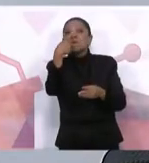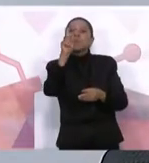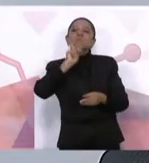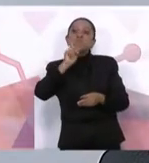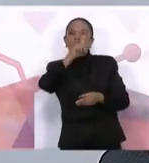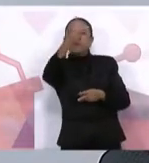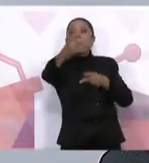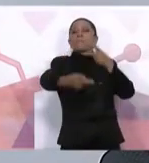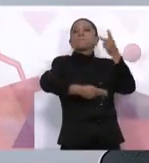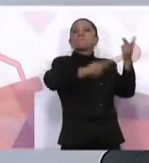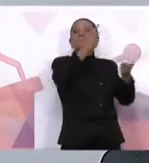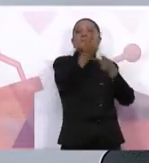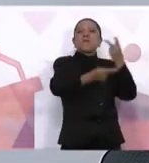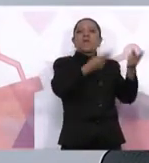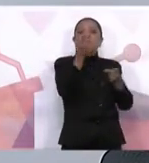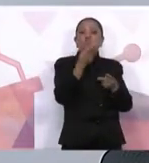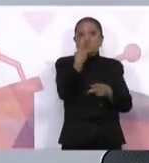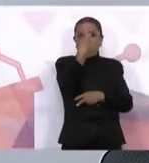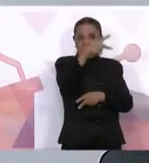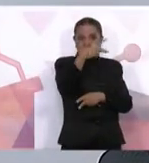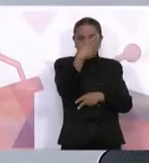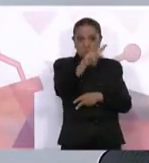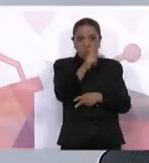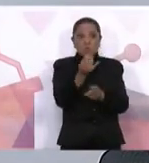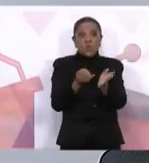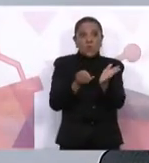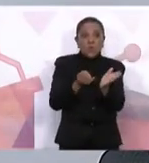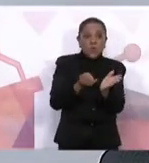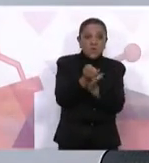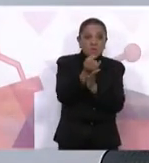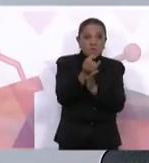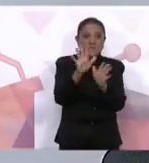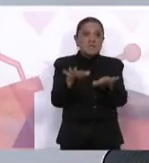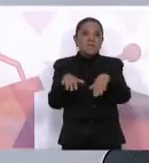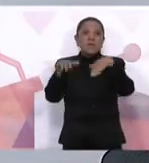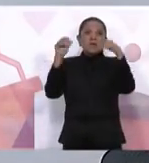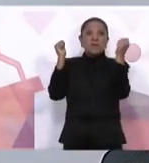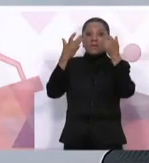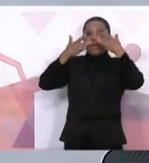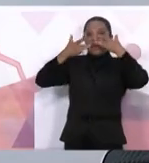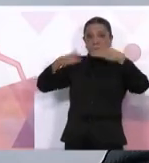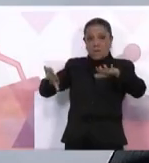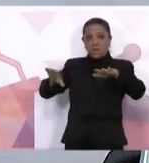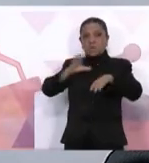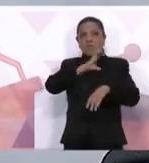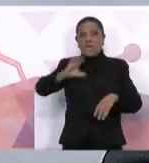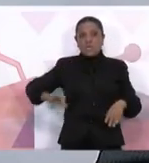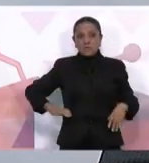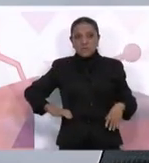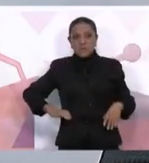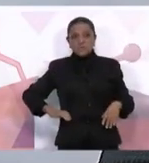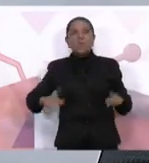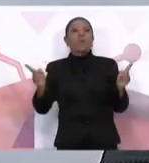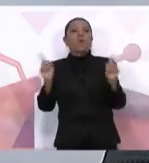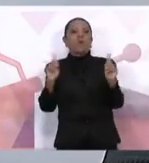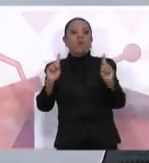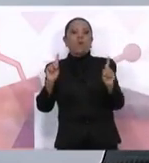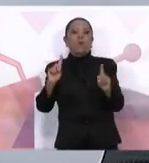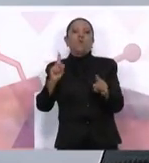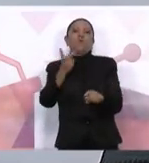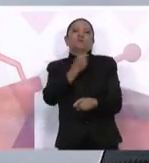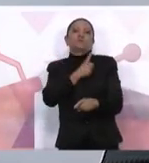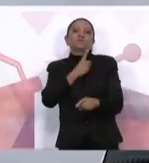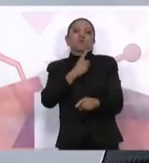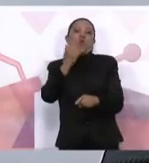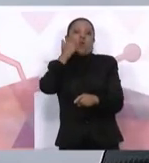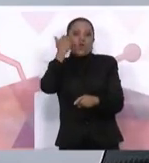y expresada en ante las cámaras de televisión las emisoras de radio los cibernautas y ante la respuesta que